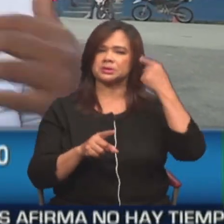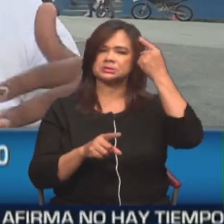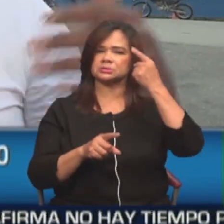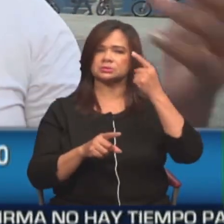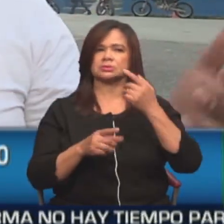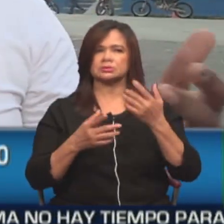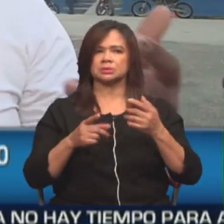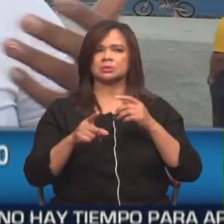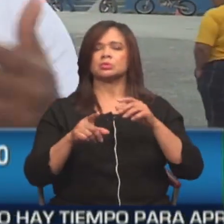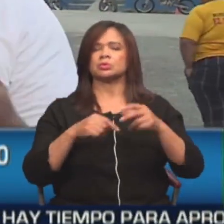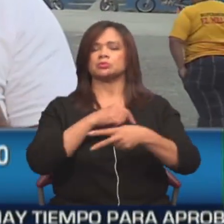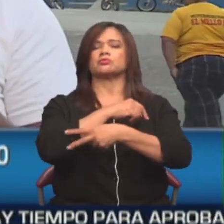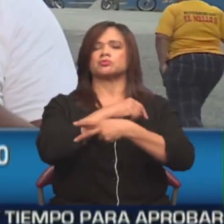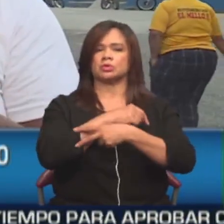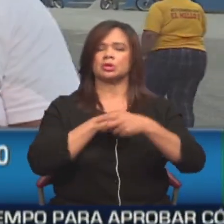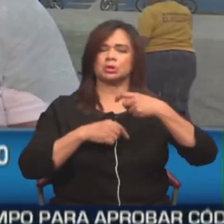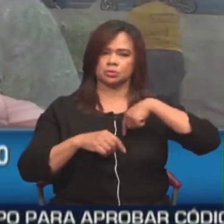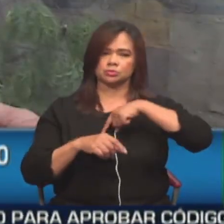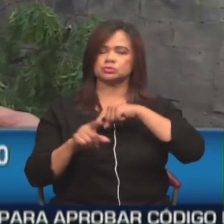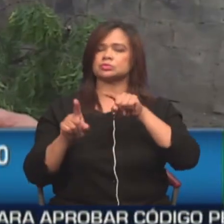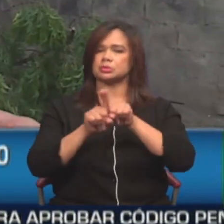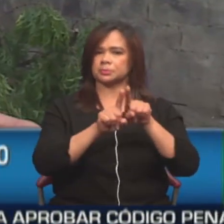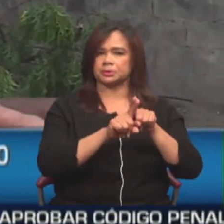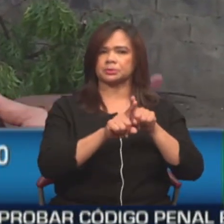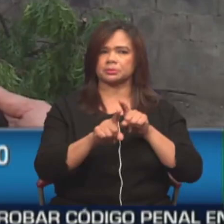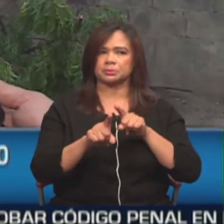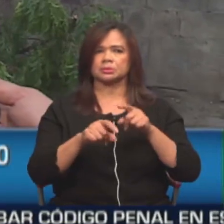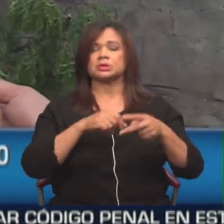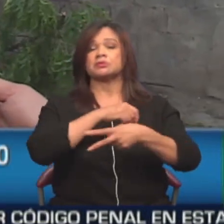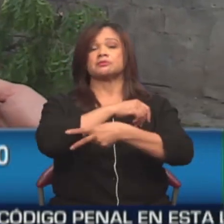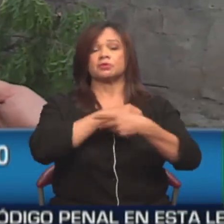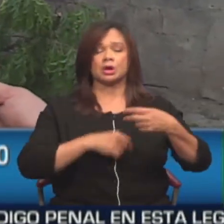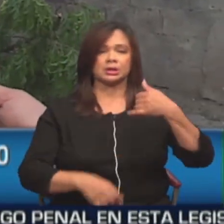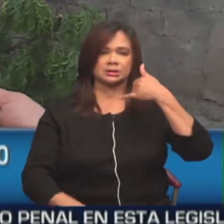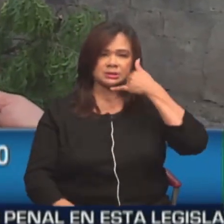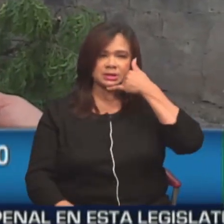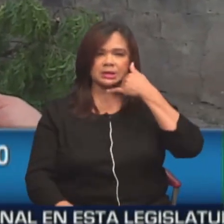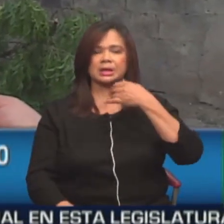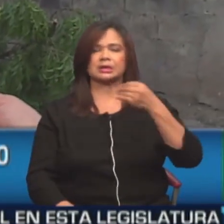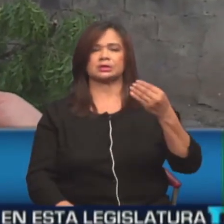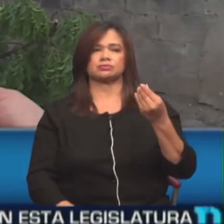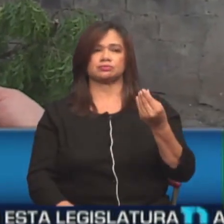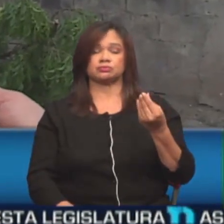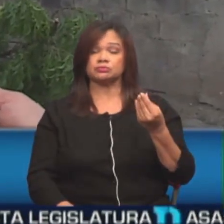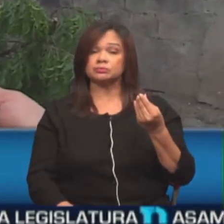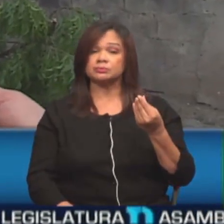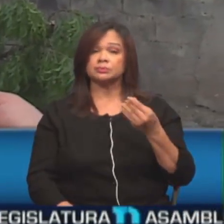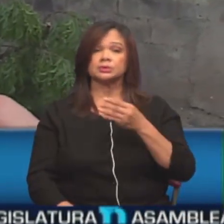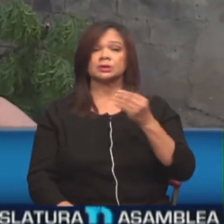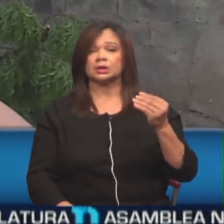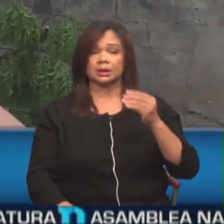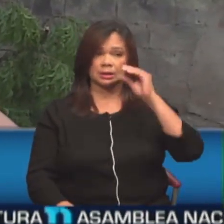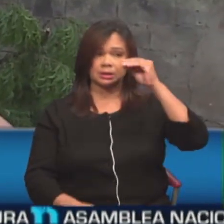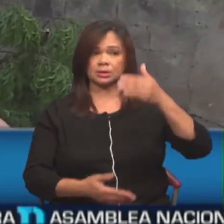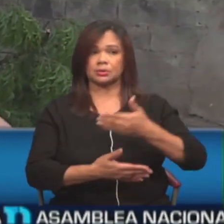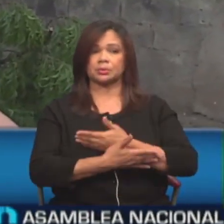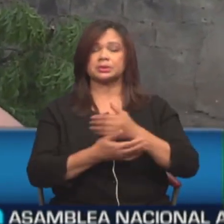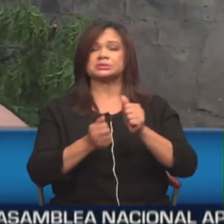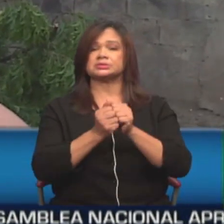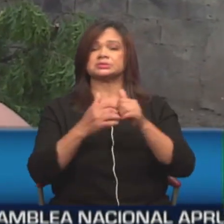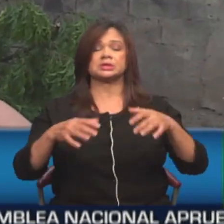así como a él lo atracaron, a también nosotros nos atracaron. Y le quitaron su teléfono y le quitaron su cuarto que tenía y el hijo mío se quedó sin